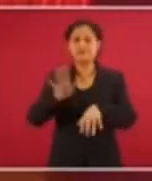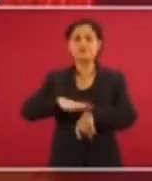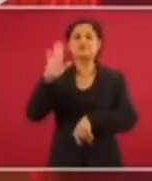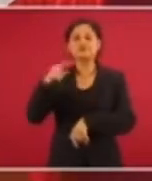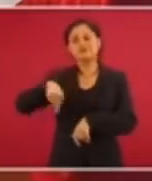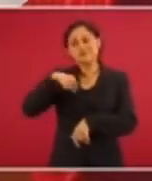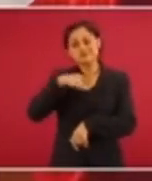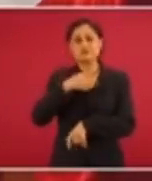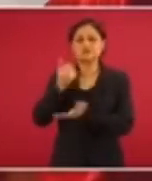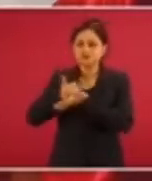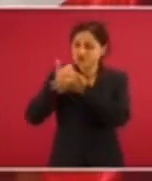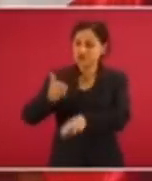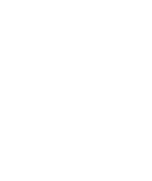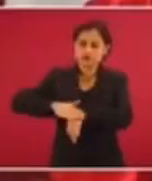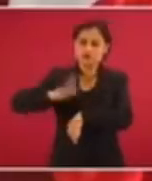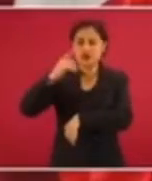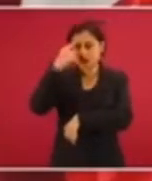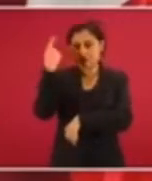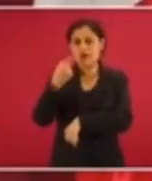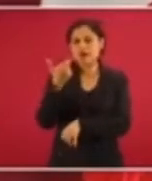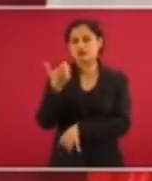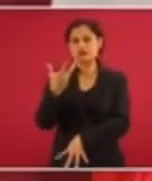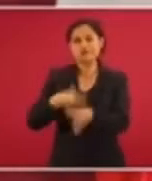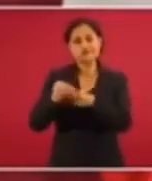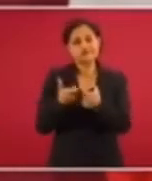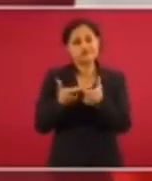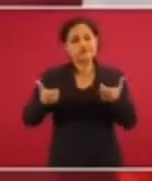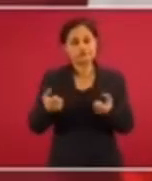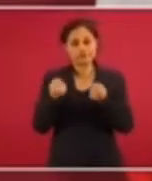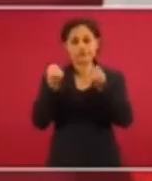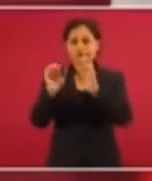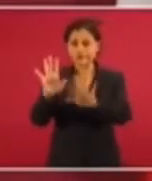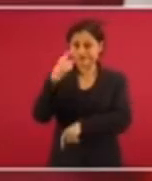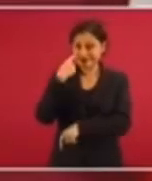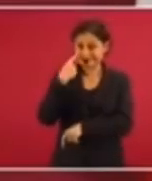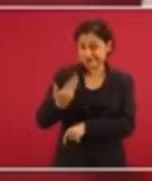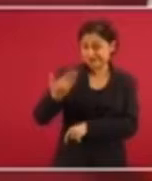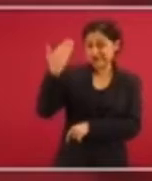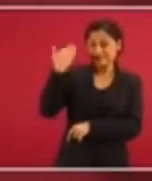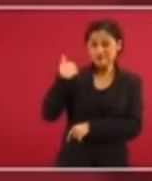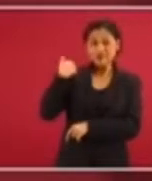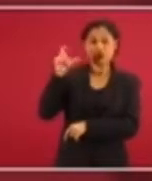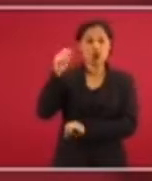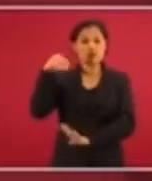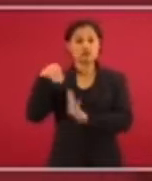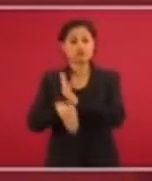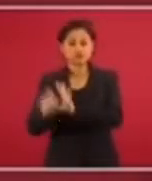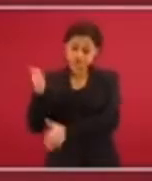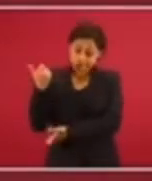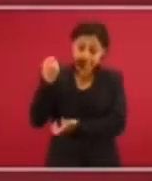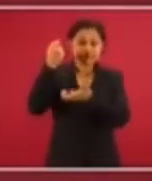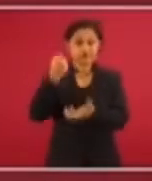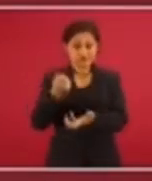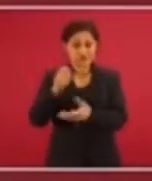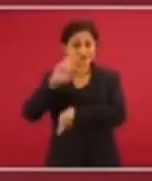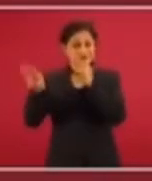crear inestabilidad económica y financiera. Miren, la primera caída de bolsas, que si ustedes hacen el análisis,